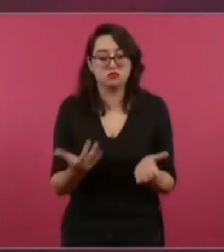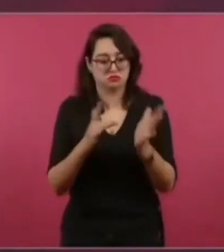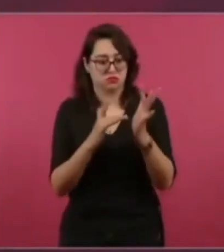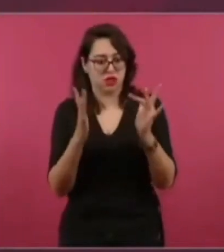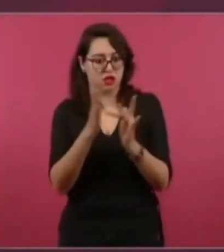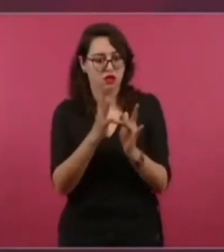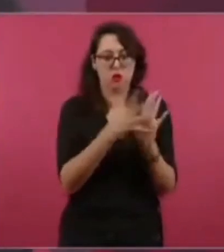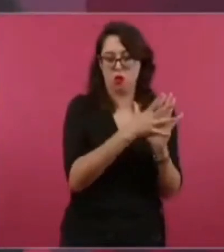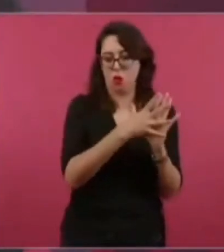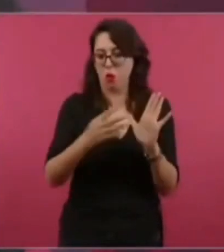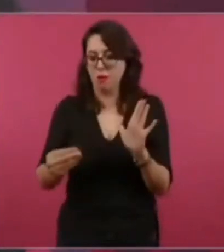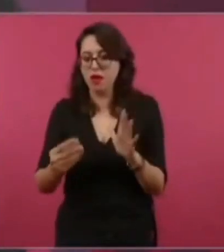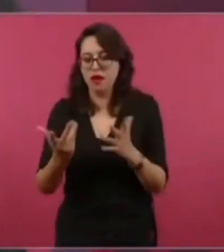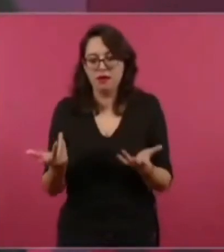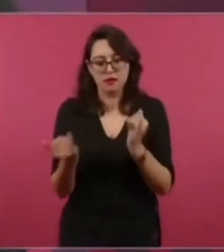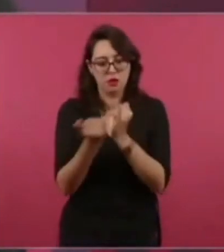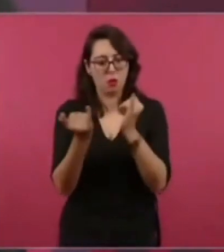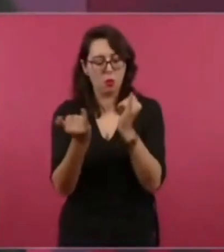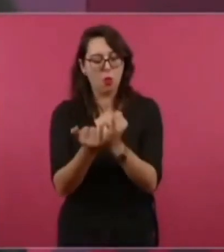Esa es la definición